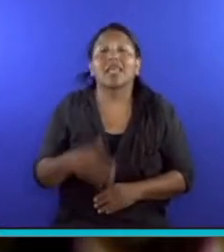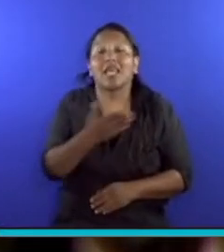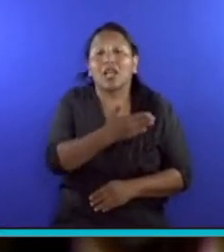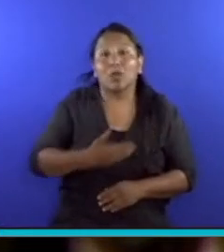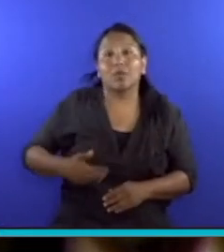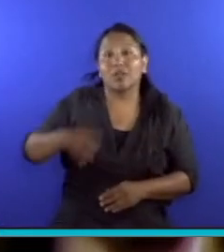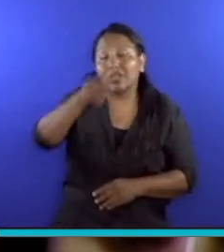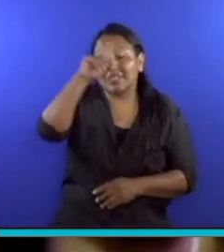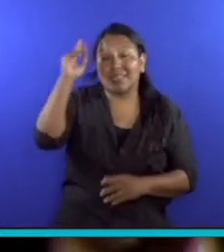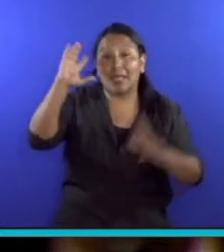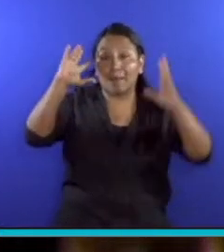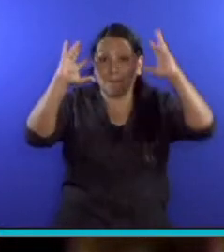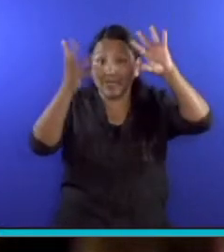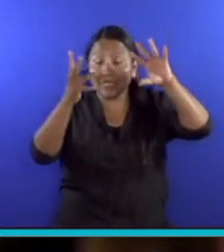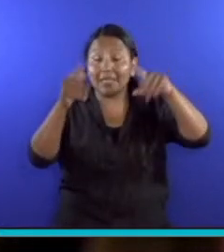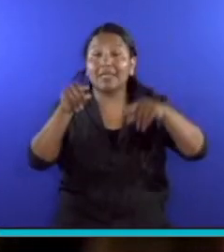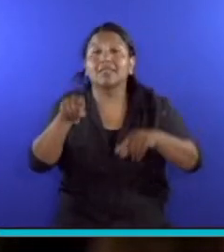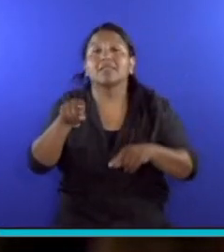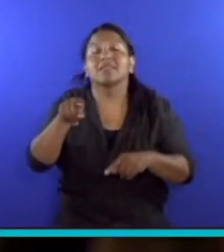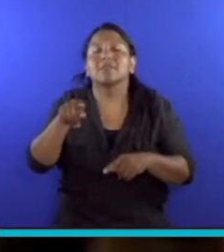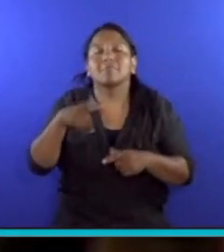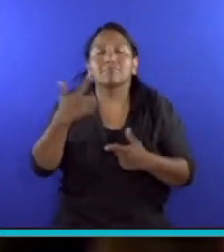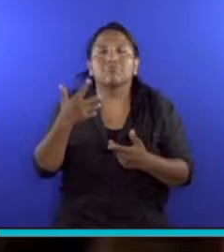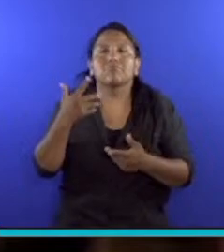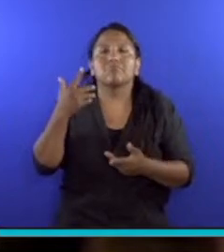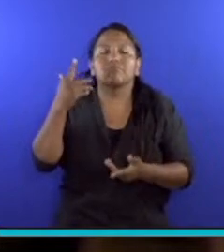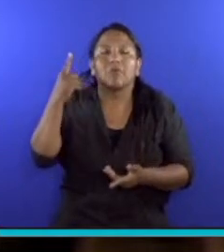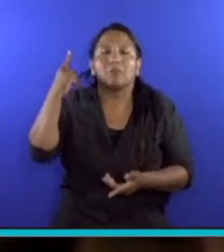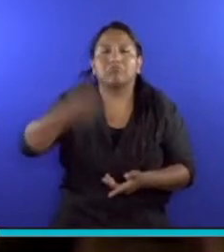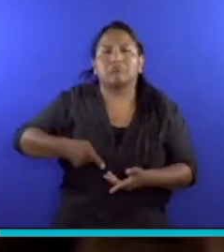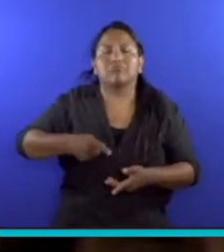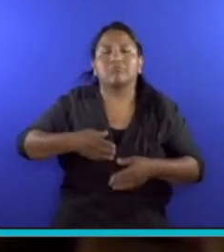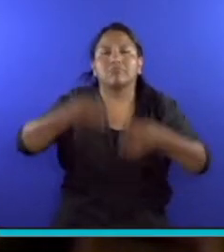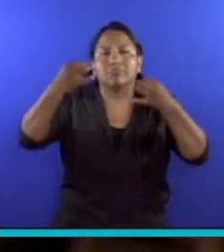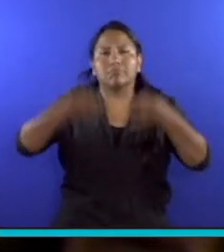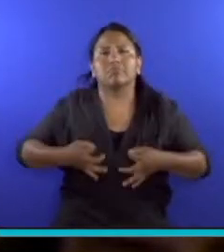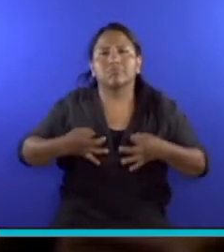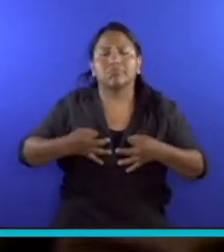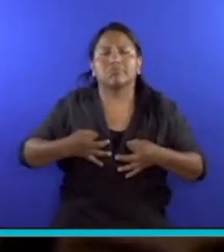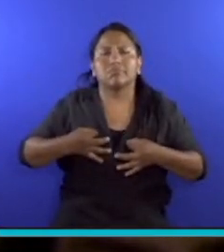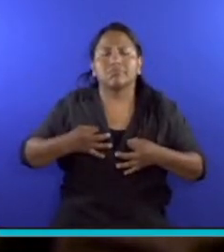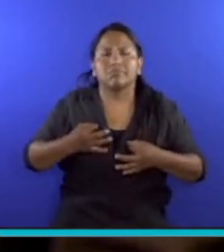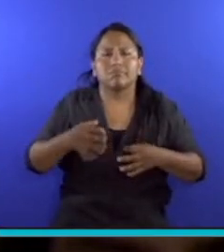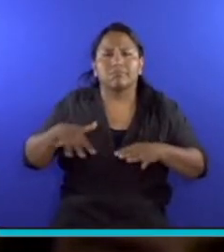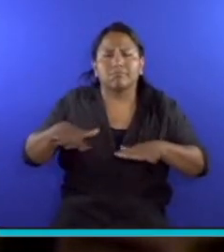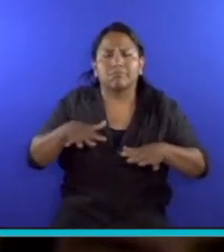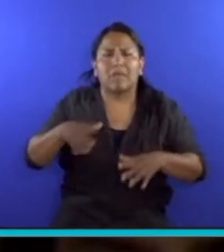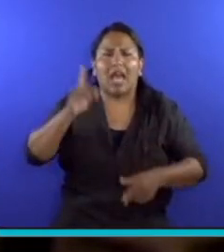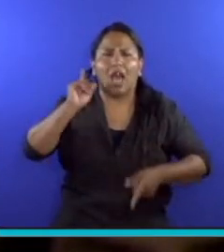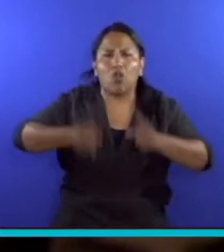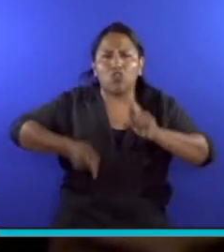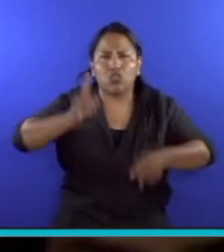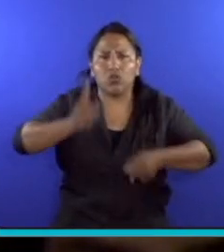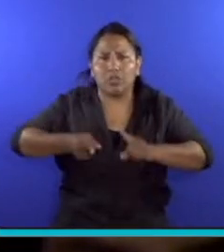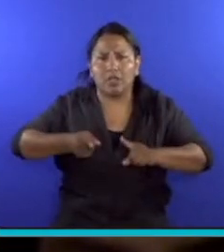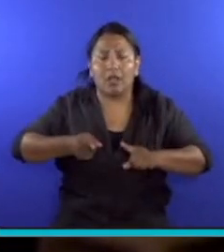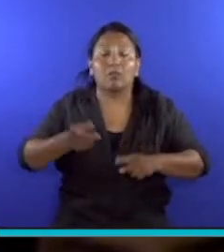Milei viene intentando imponer un régimen cada vez más autoritario porque, como